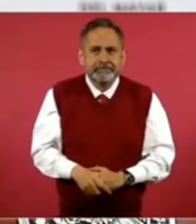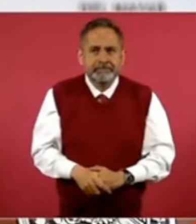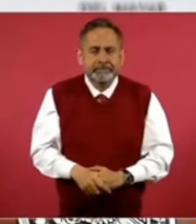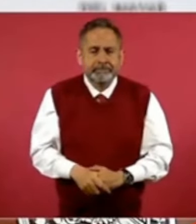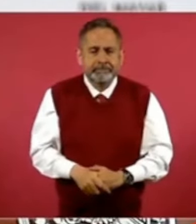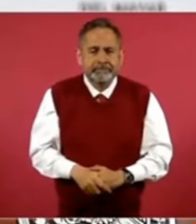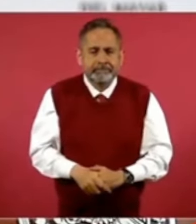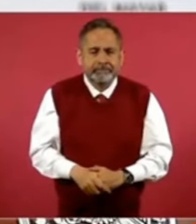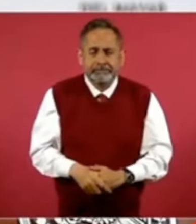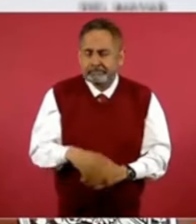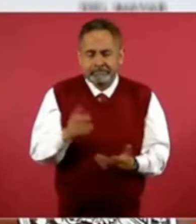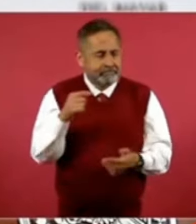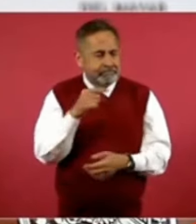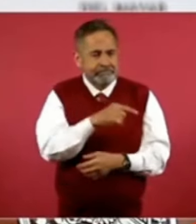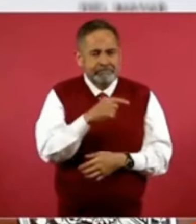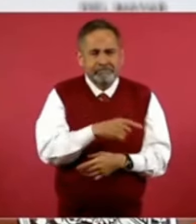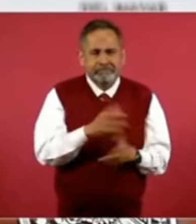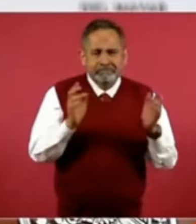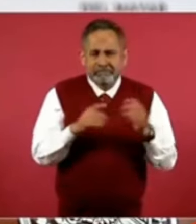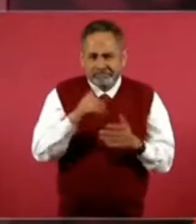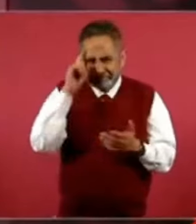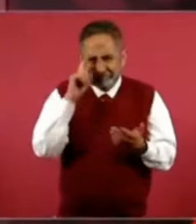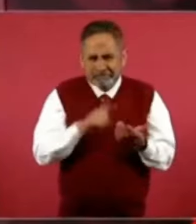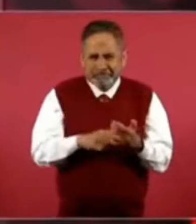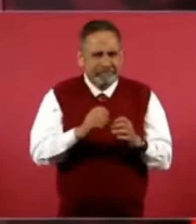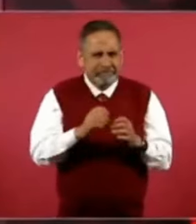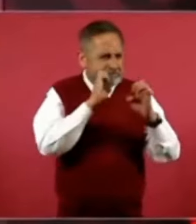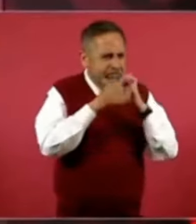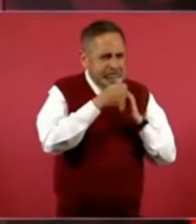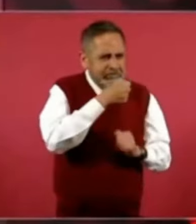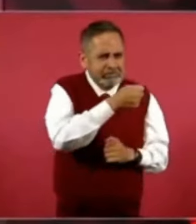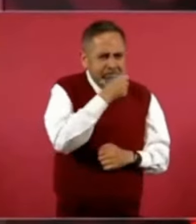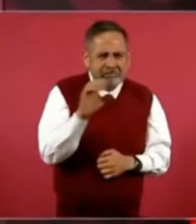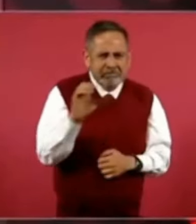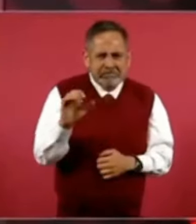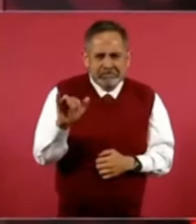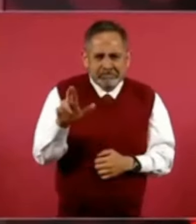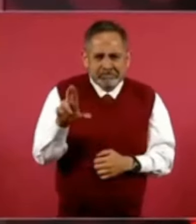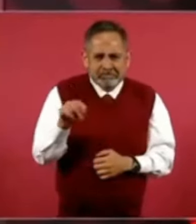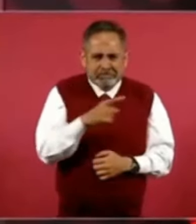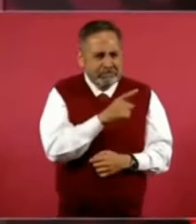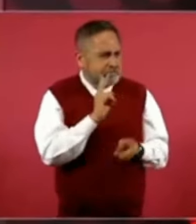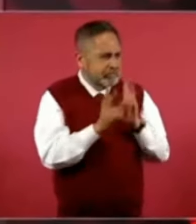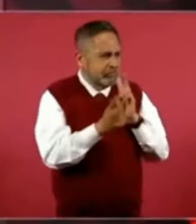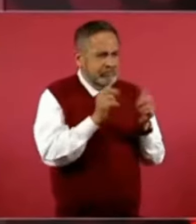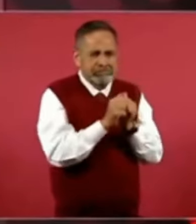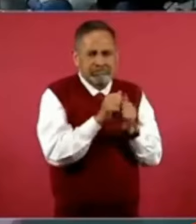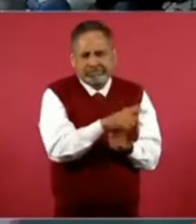Ahí está, creo que hasta lo entrevistó Ciro Gómez Leiva.